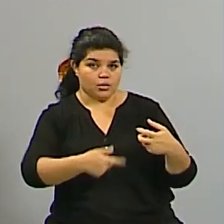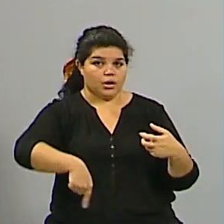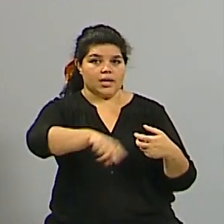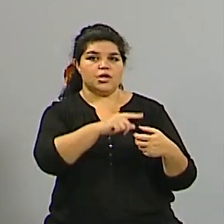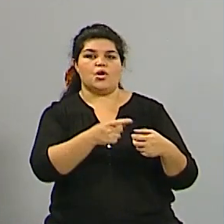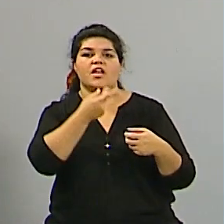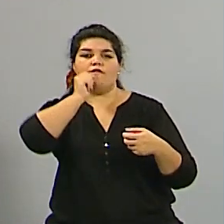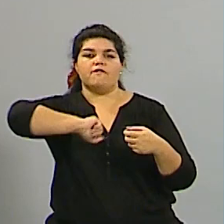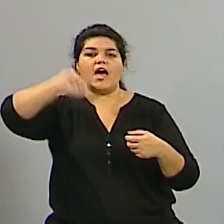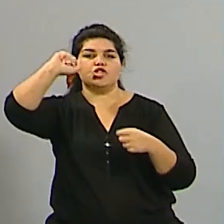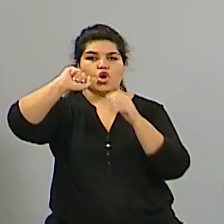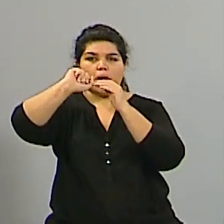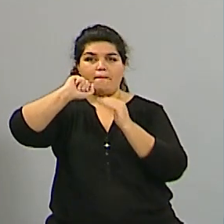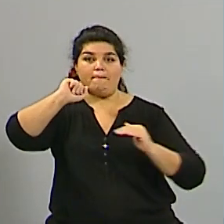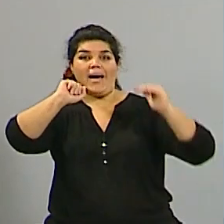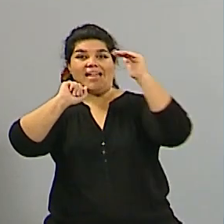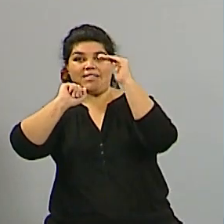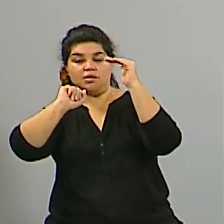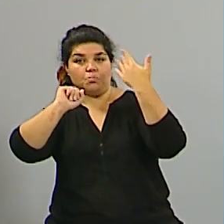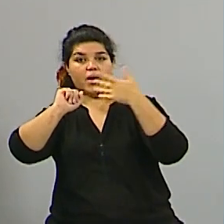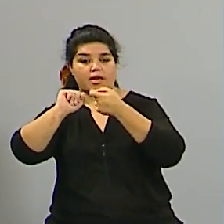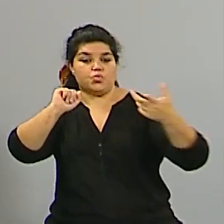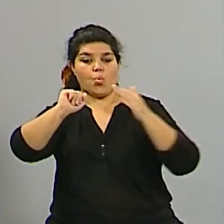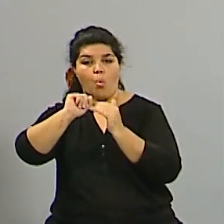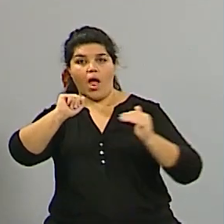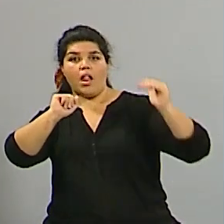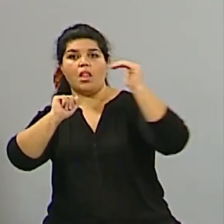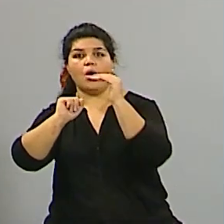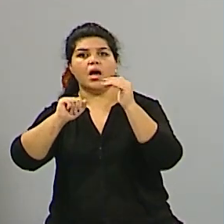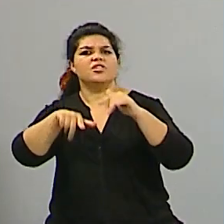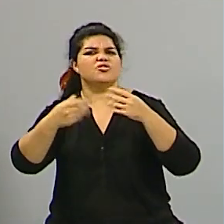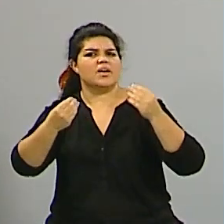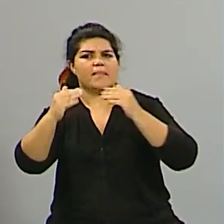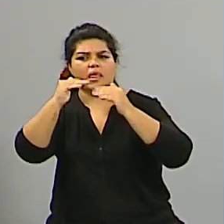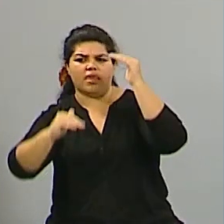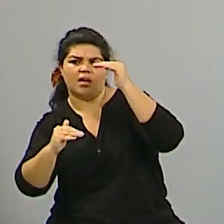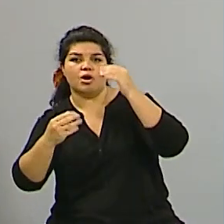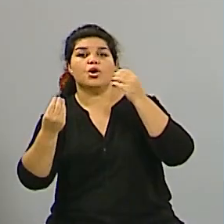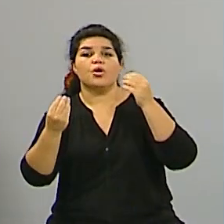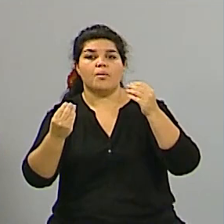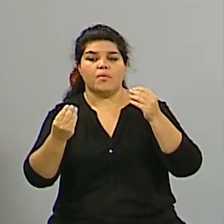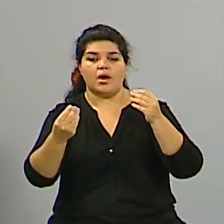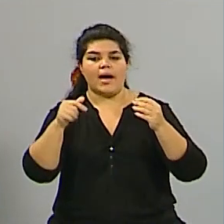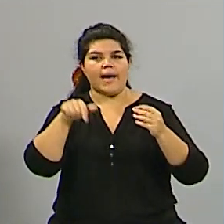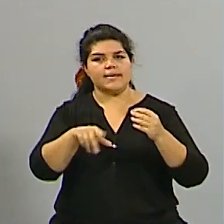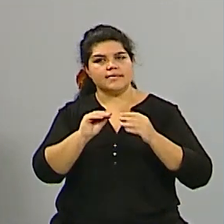inflación, pero hay una masa muy grande de trabajadores que no llega a esas negociaciones y ahí los sindicatos se mantienen al margen.